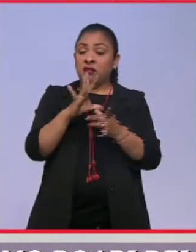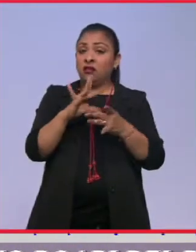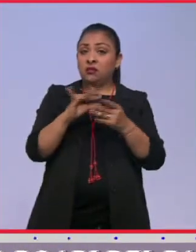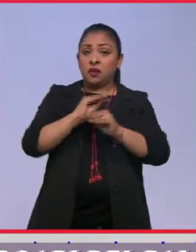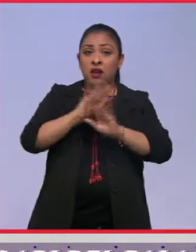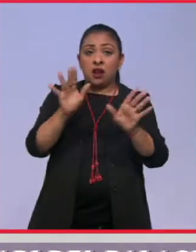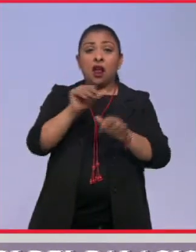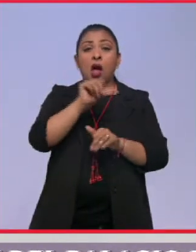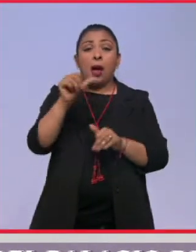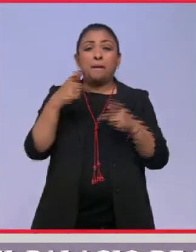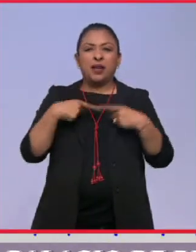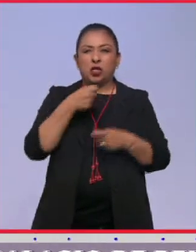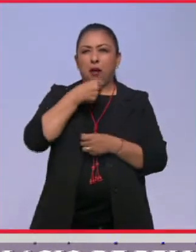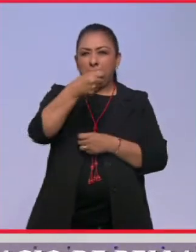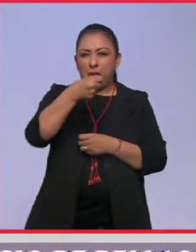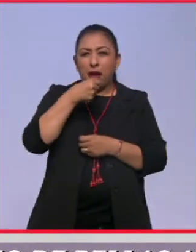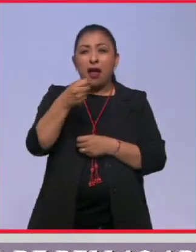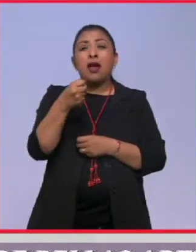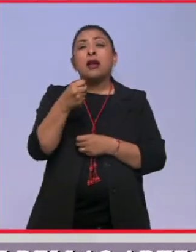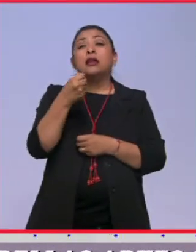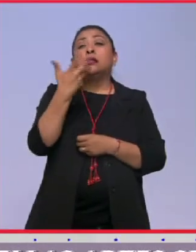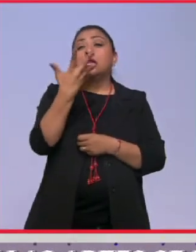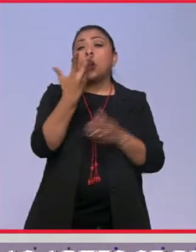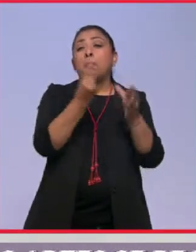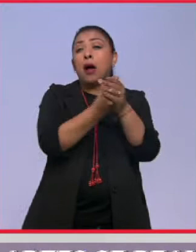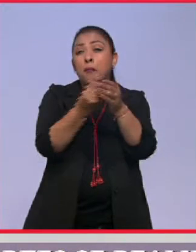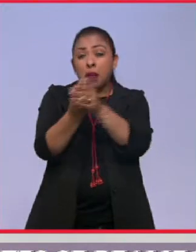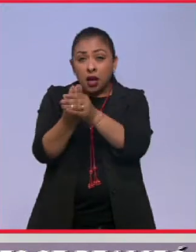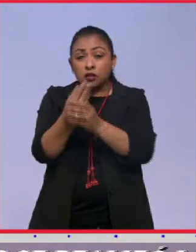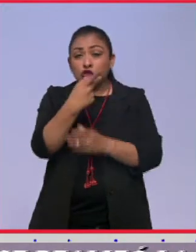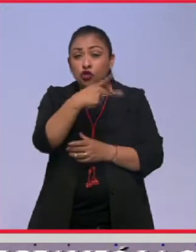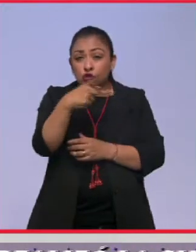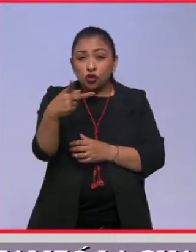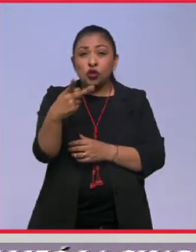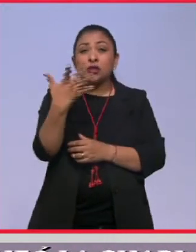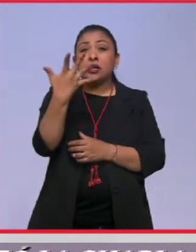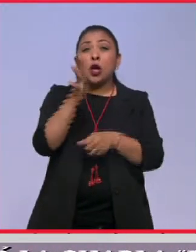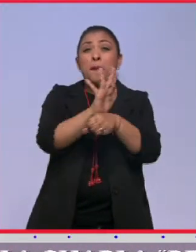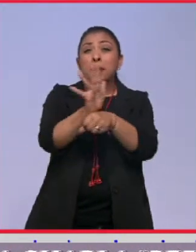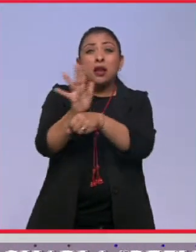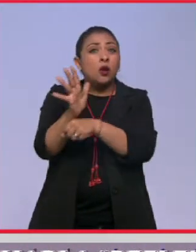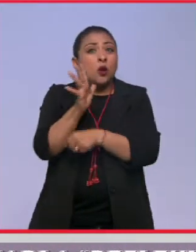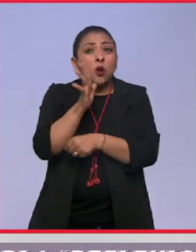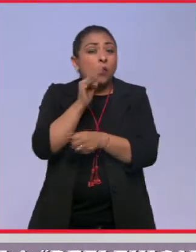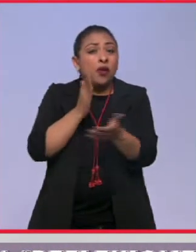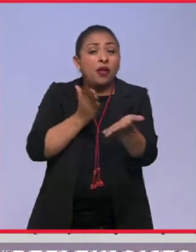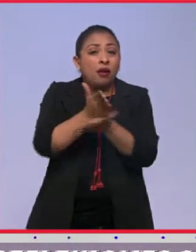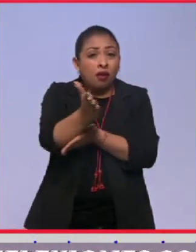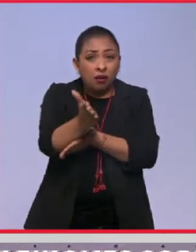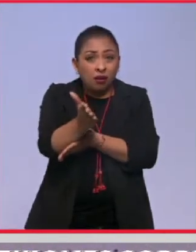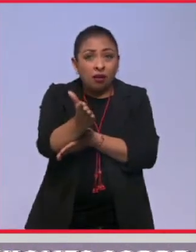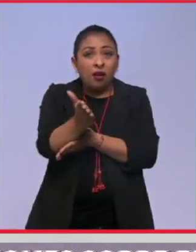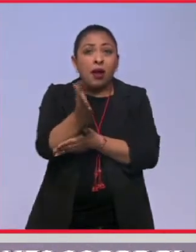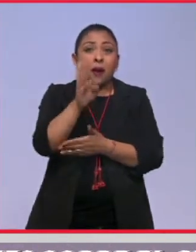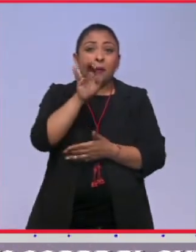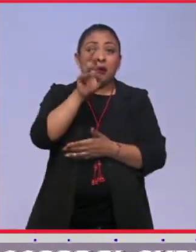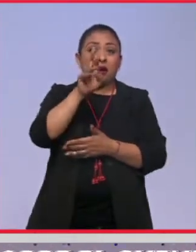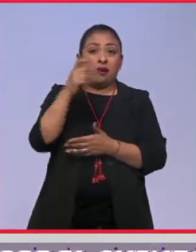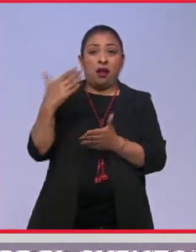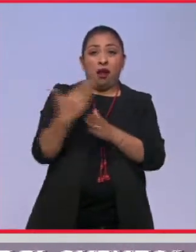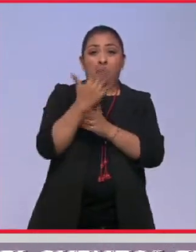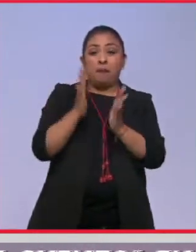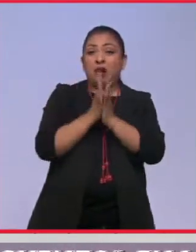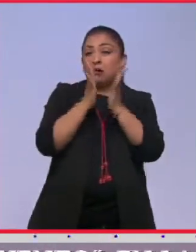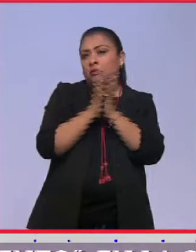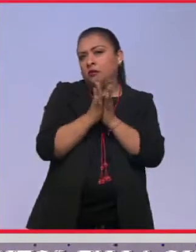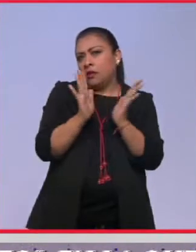los periodistas que al menos o menos de cinco casos, menos de cinco películas no pudieron entrar en Berlinale porque o